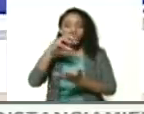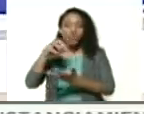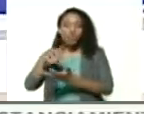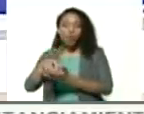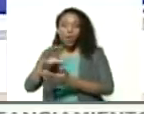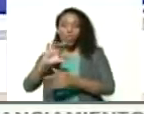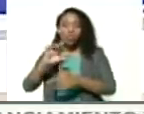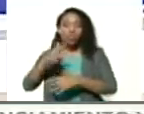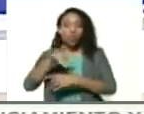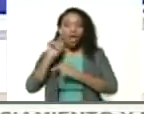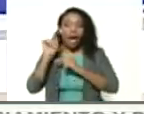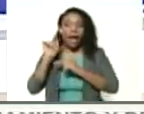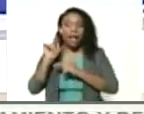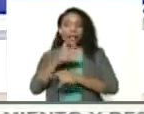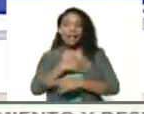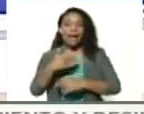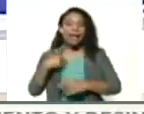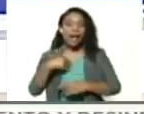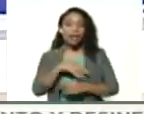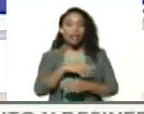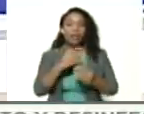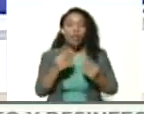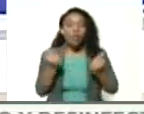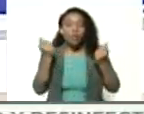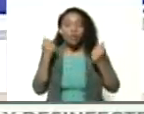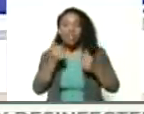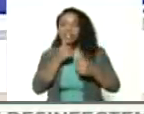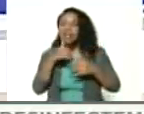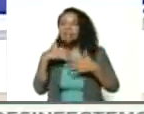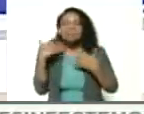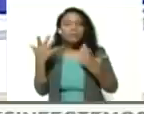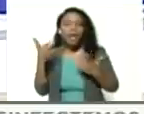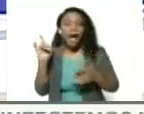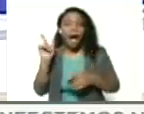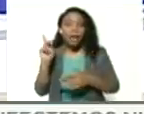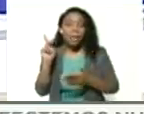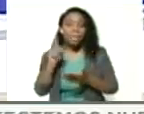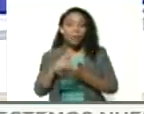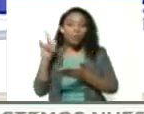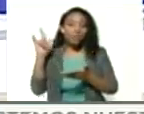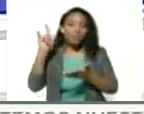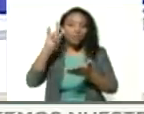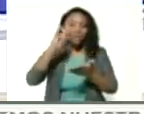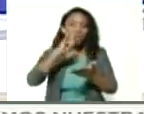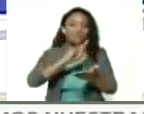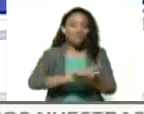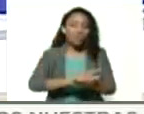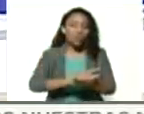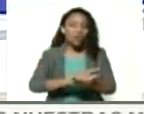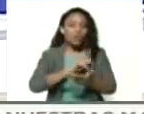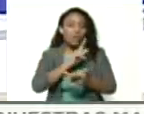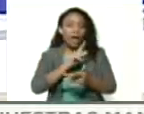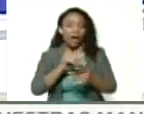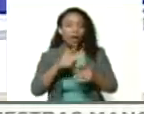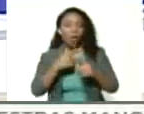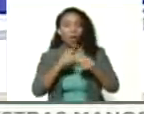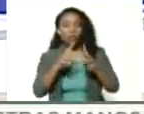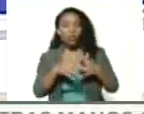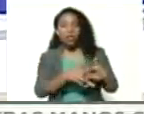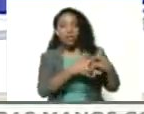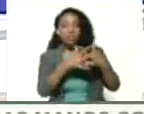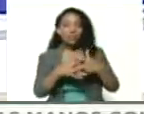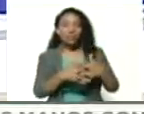a secuestrar y a llevárselo del país. ¿Quién sabe a dónde? Ahí llegó un avión de siglas November, siglas